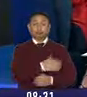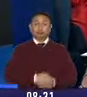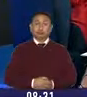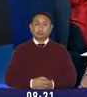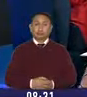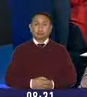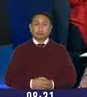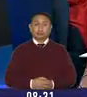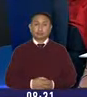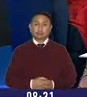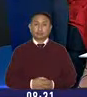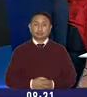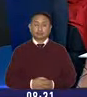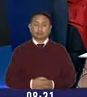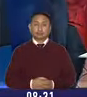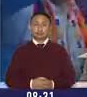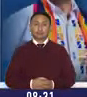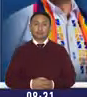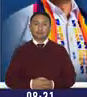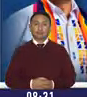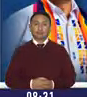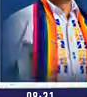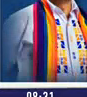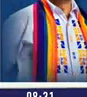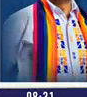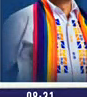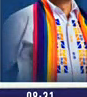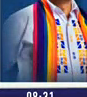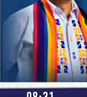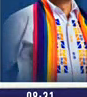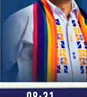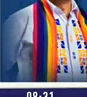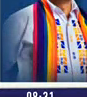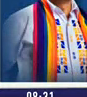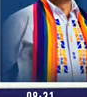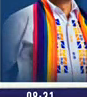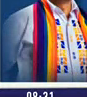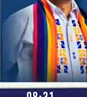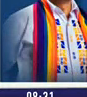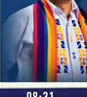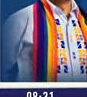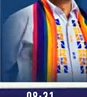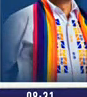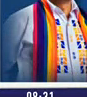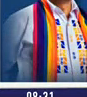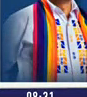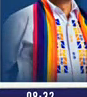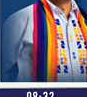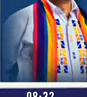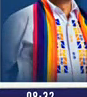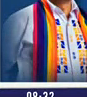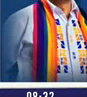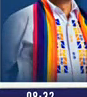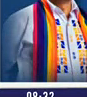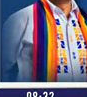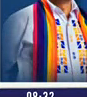Churuchumbi Lechón. Vamos a conocer brevemente cuál es su trayectoria. Miren ustedes, en este momento, por supuesto, se